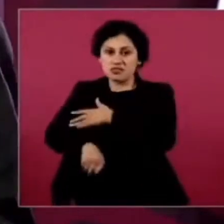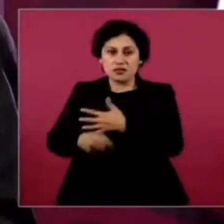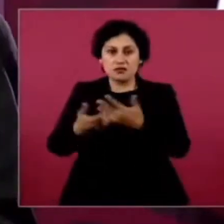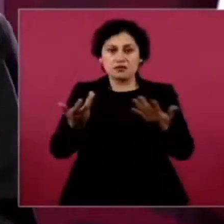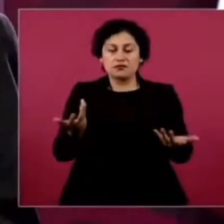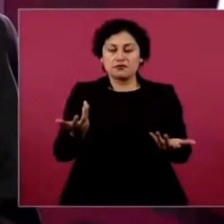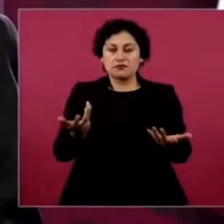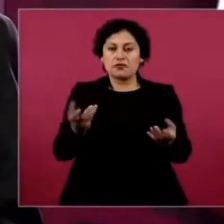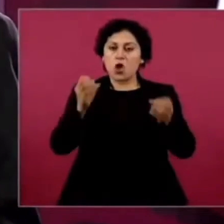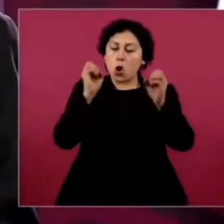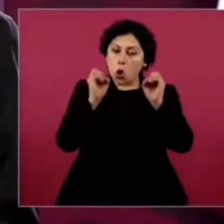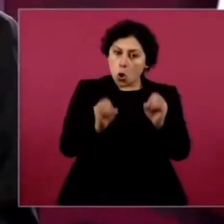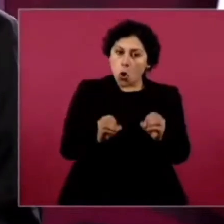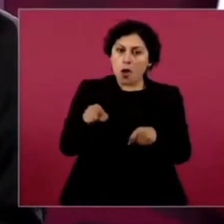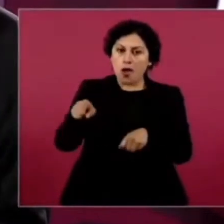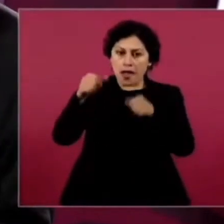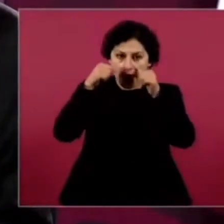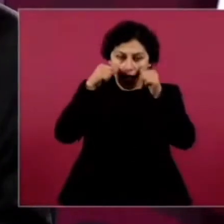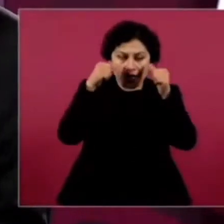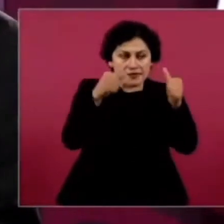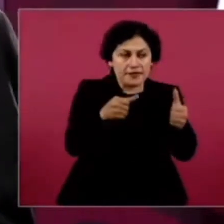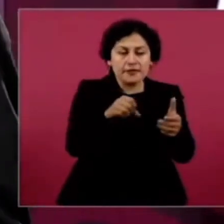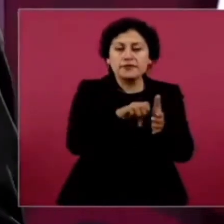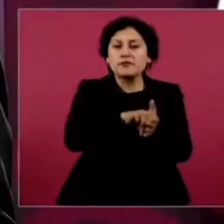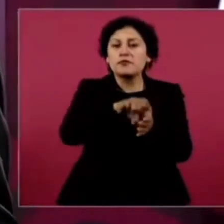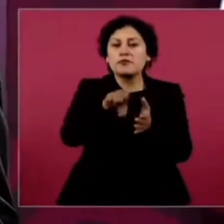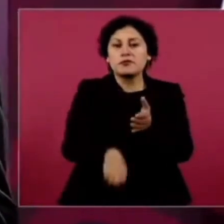ocupen de que